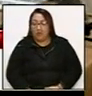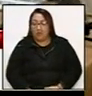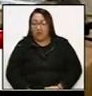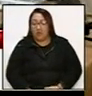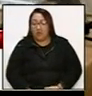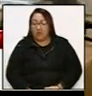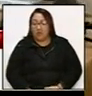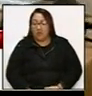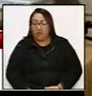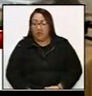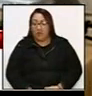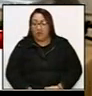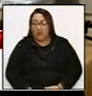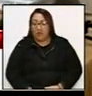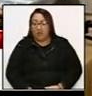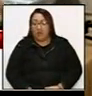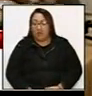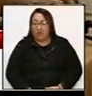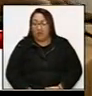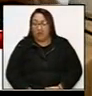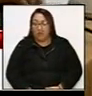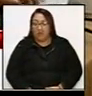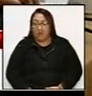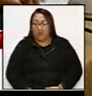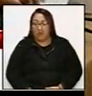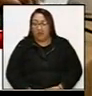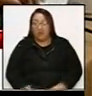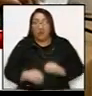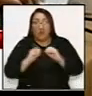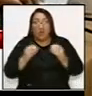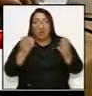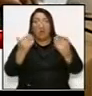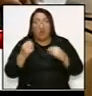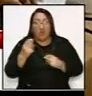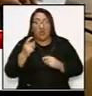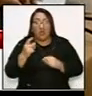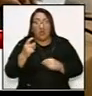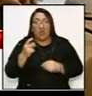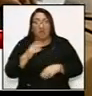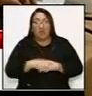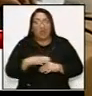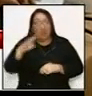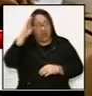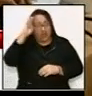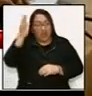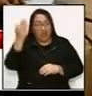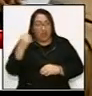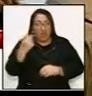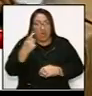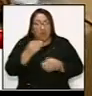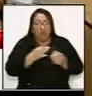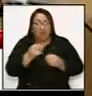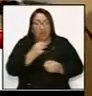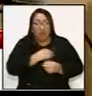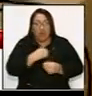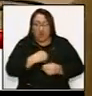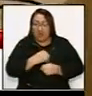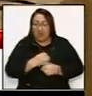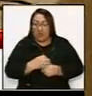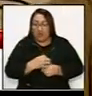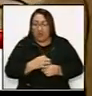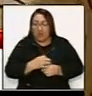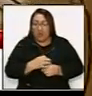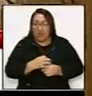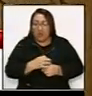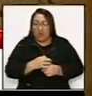¿En contra de qué? De la convocatoria, de la propuesta que usted está planteando, presidente, de solicitar que venga acá el ministro, ya, que